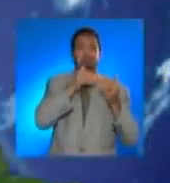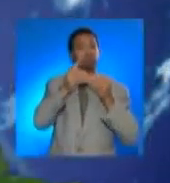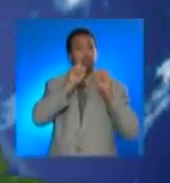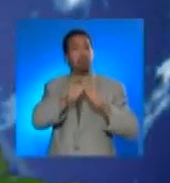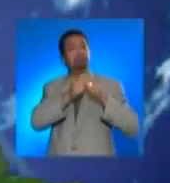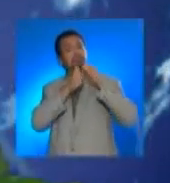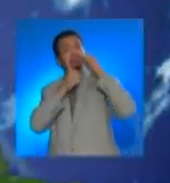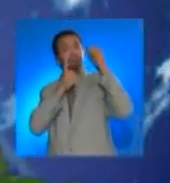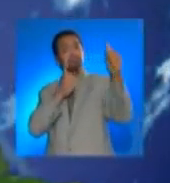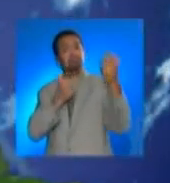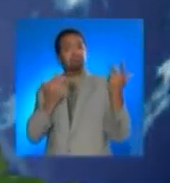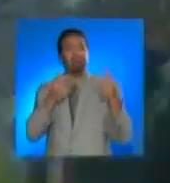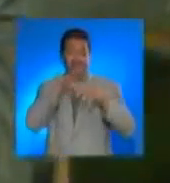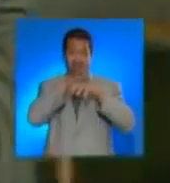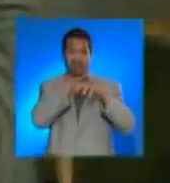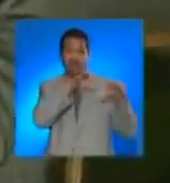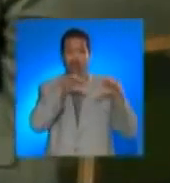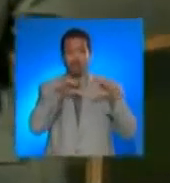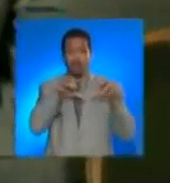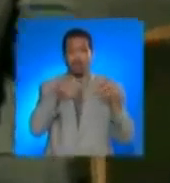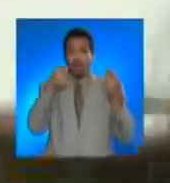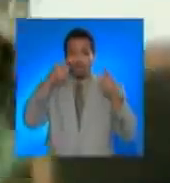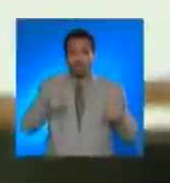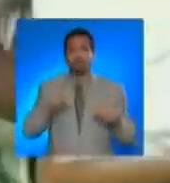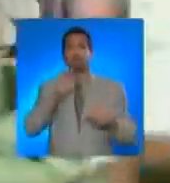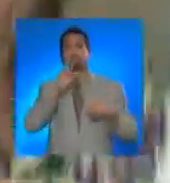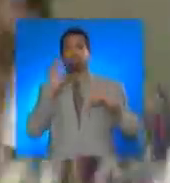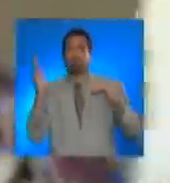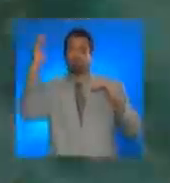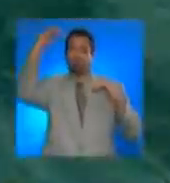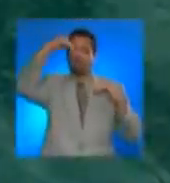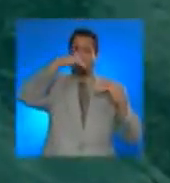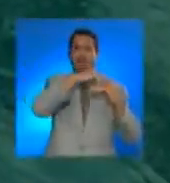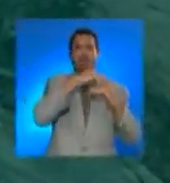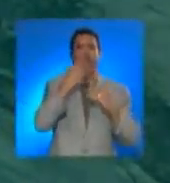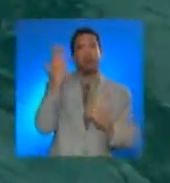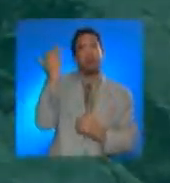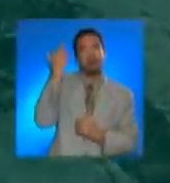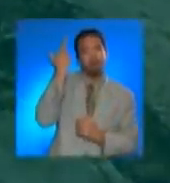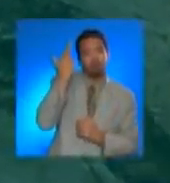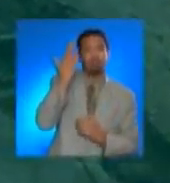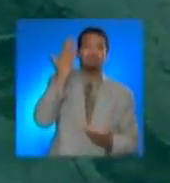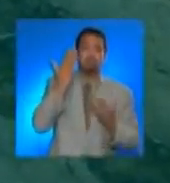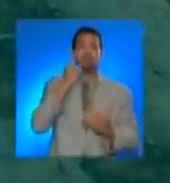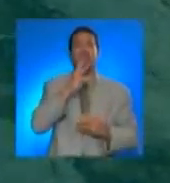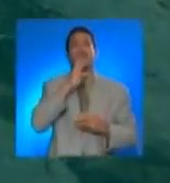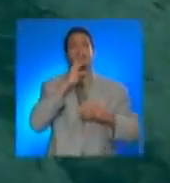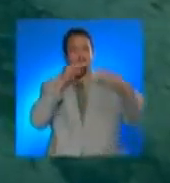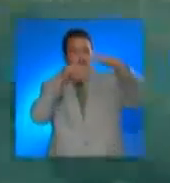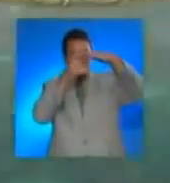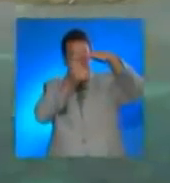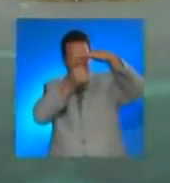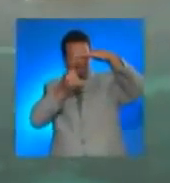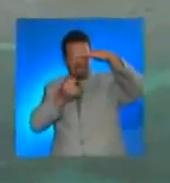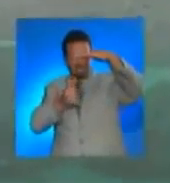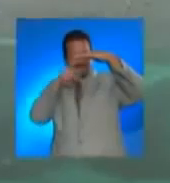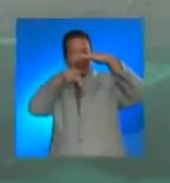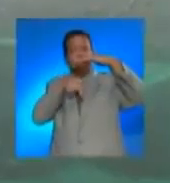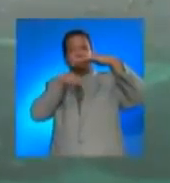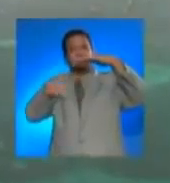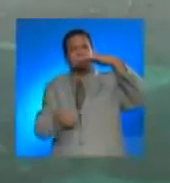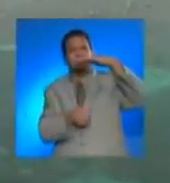grandes inundaciones. El tsunami puede ser el producto de un terremoto, un deslizamiento, una erupción volcánica o